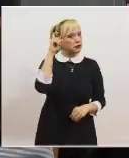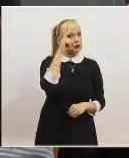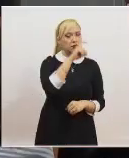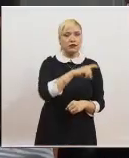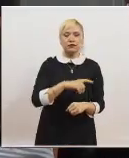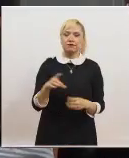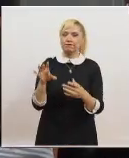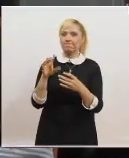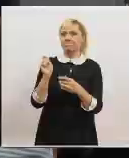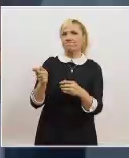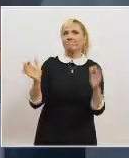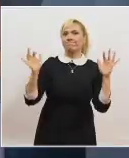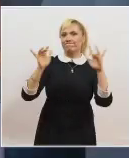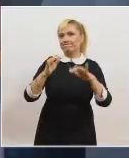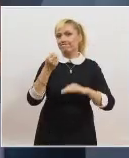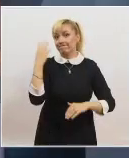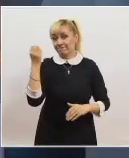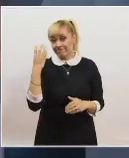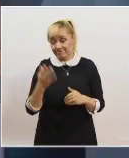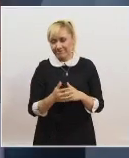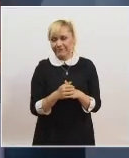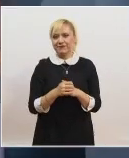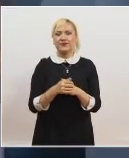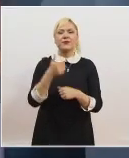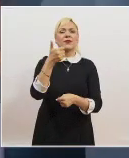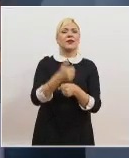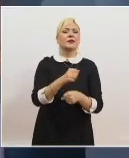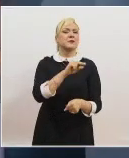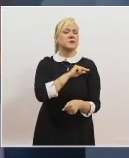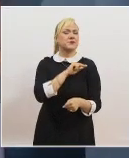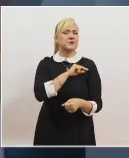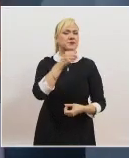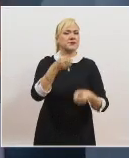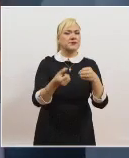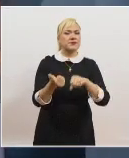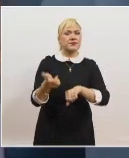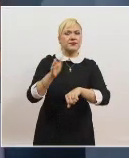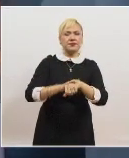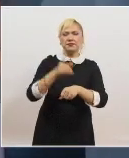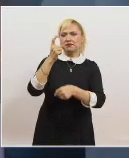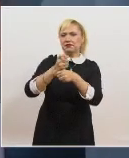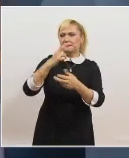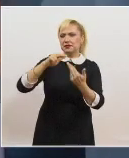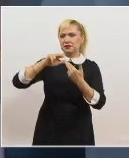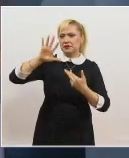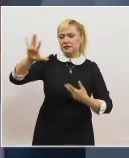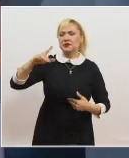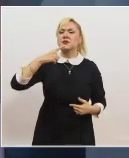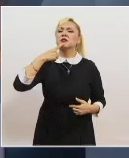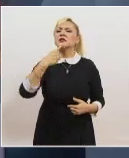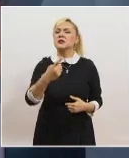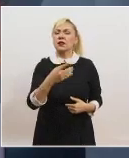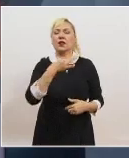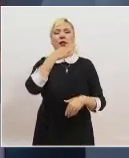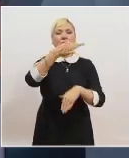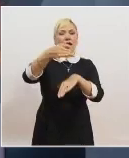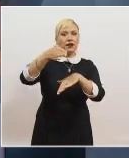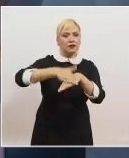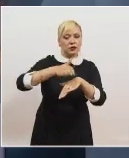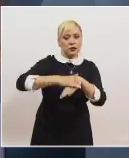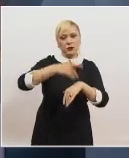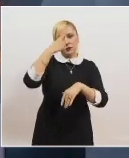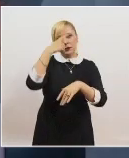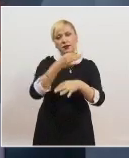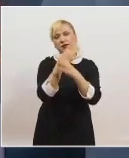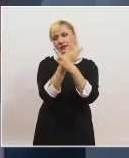Cedillo, Luz María Sánchez. El sexto tribunal colegiado en materia administrativa del primer circuito determinó que el aviso por el que se dan a